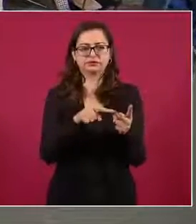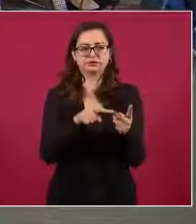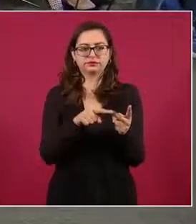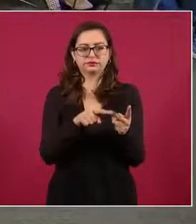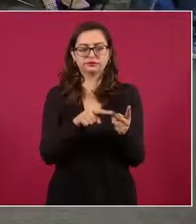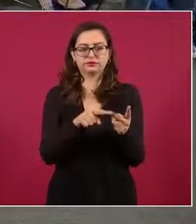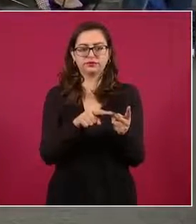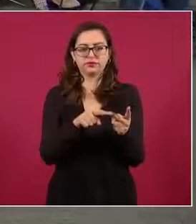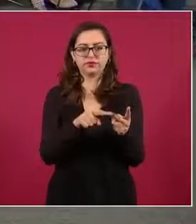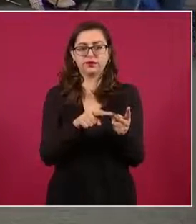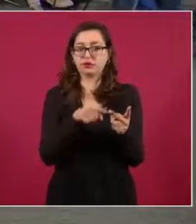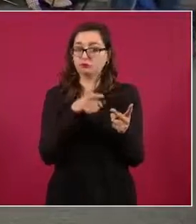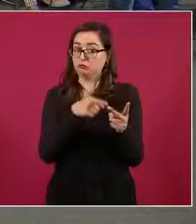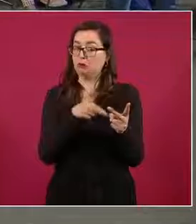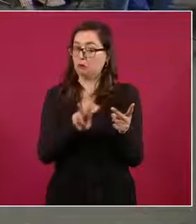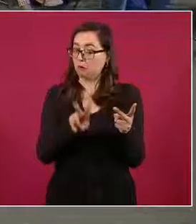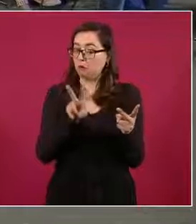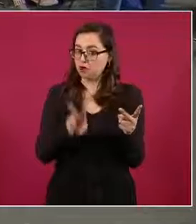muy objetivo,